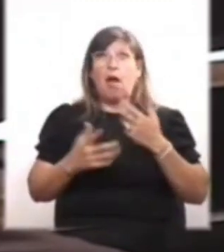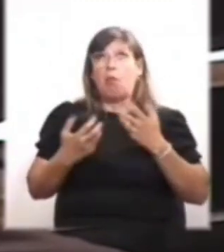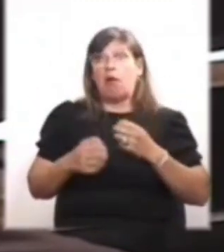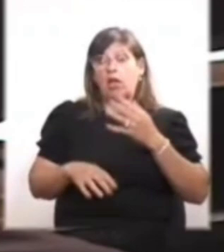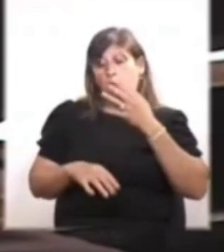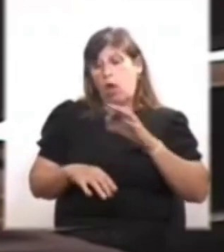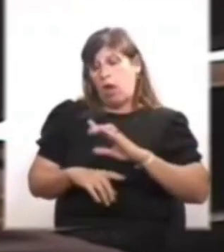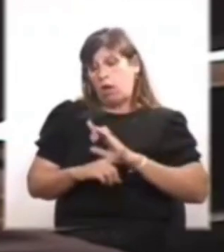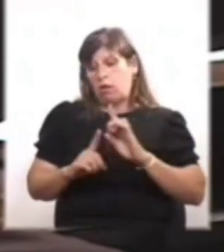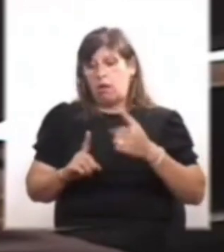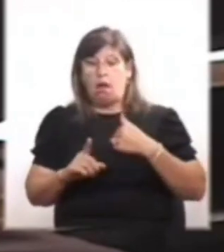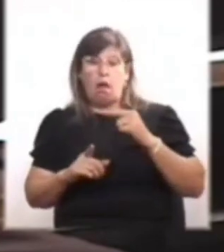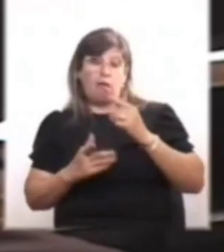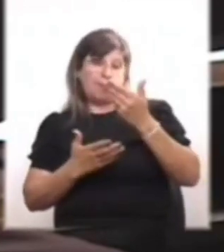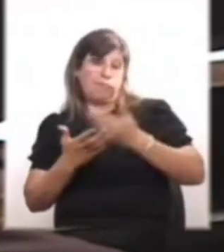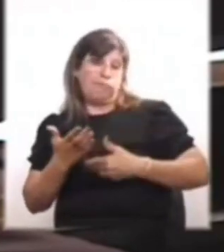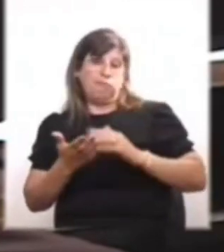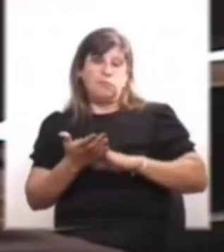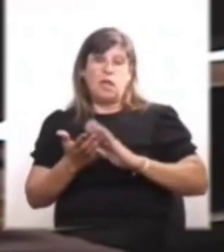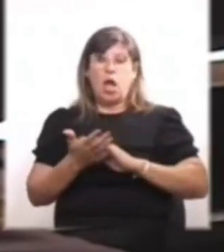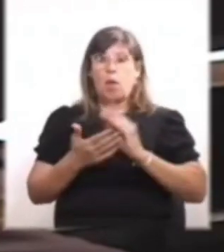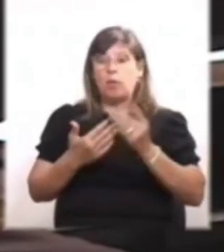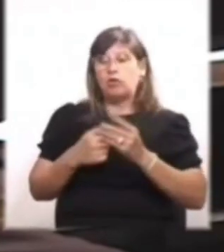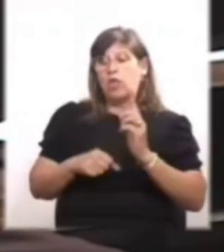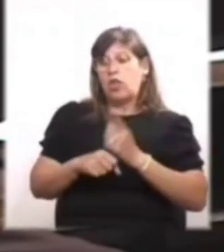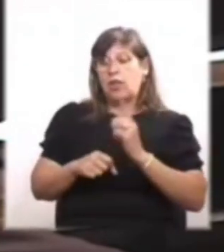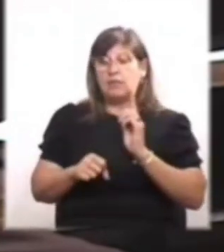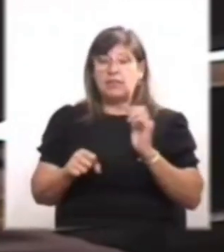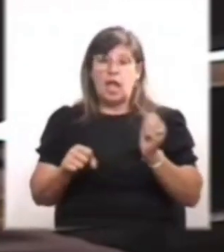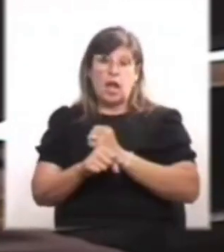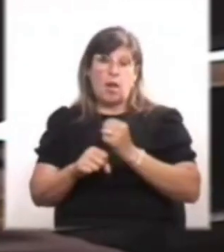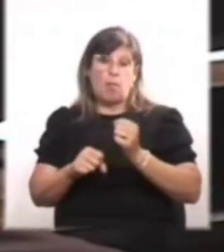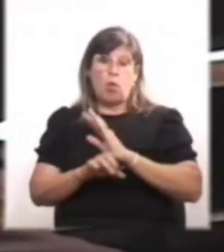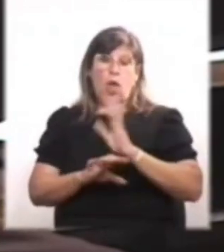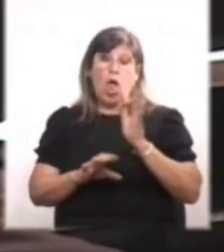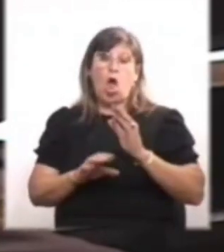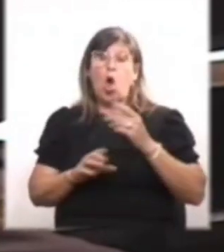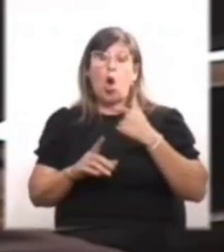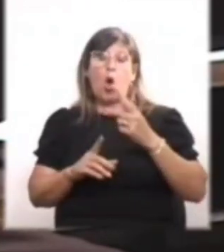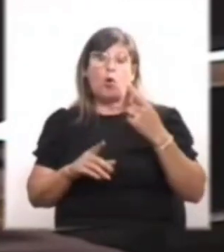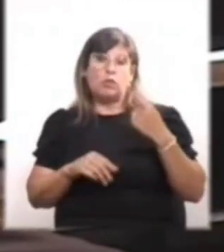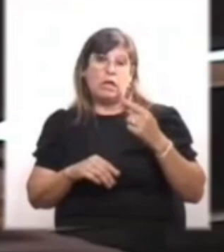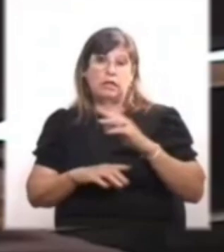antojadiza para aparecer como que el proyecto deba ser aprobado o rechazado, eso lo va a resolver la Cámara.